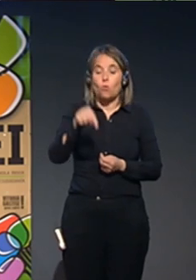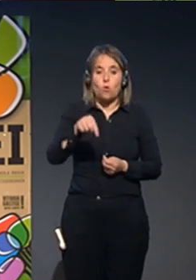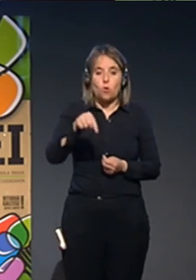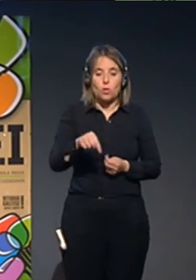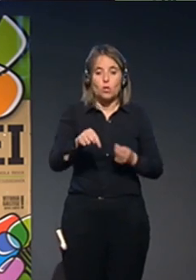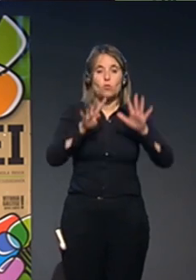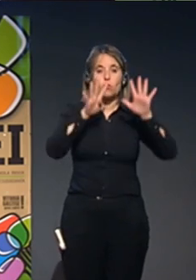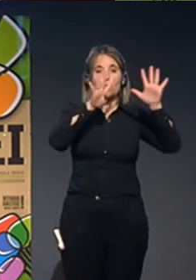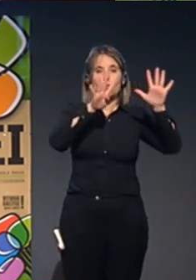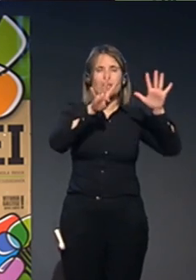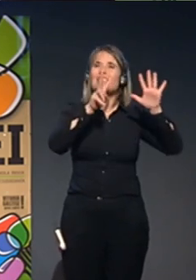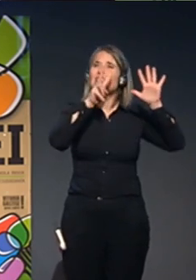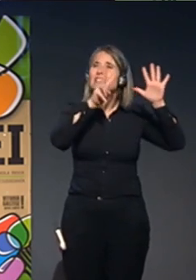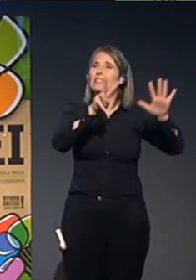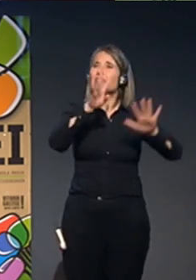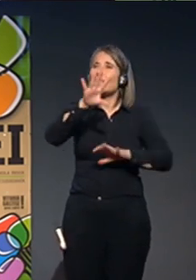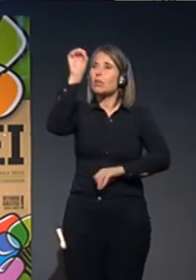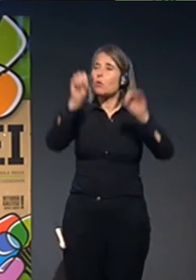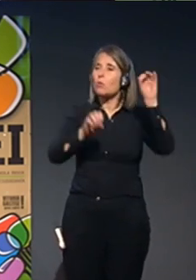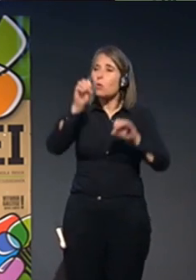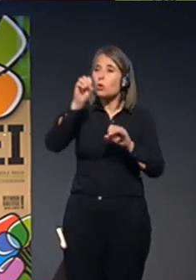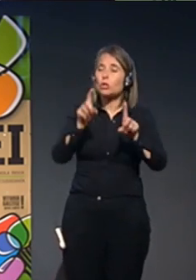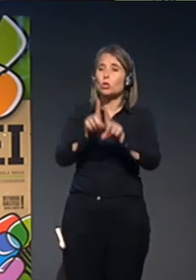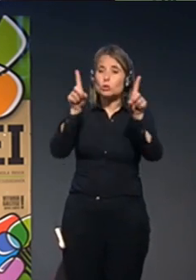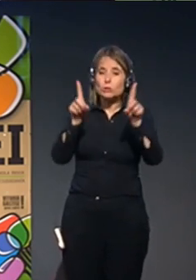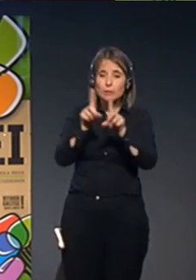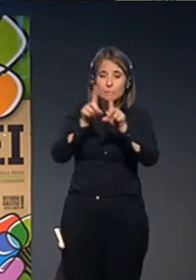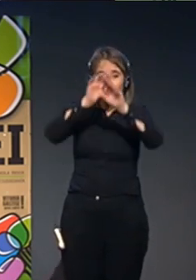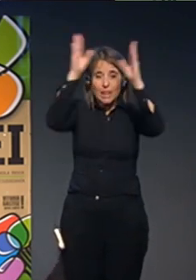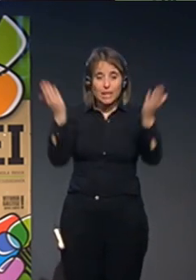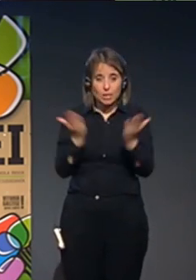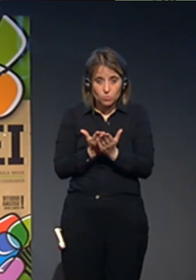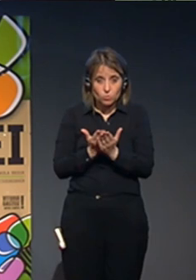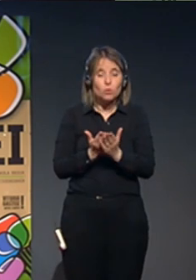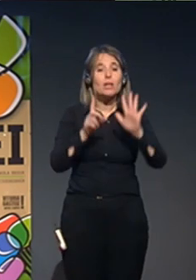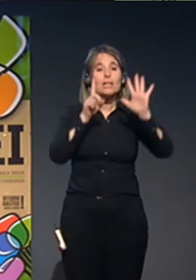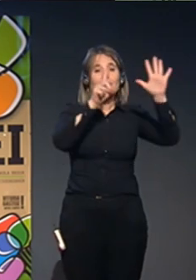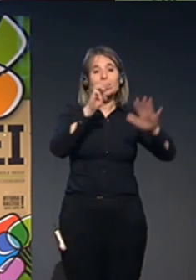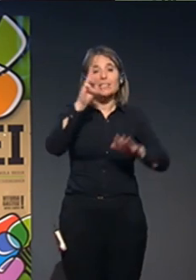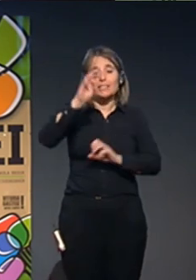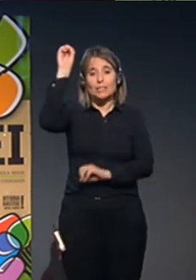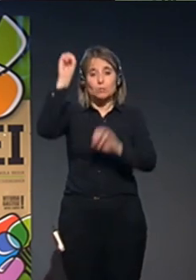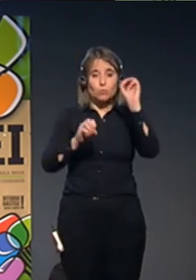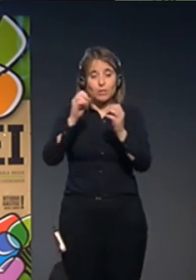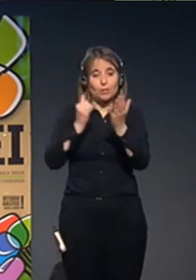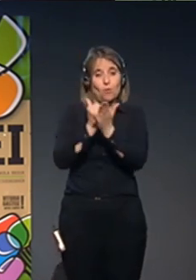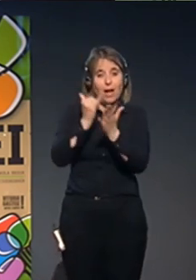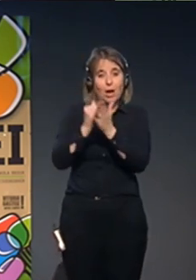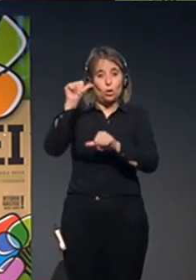el 95 no el 75 por de la semilla comercial del mundo y el 63 por de los